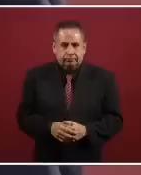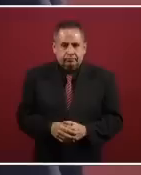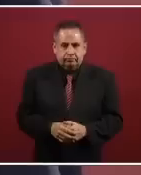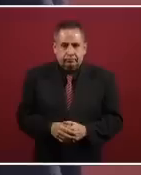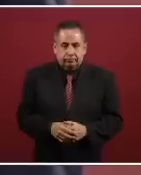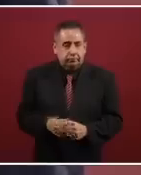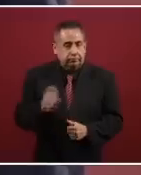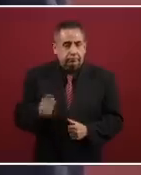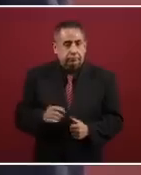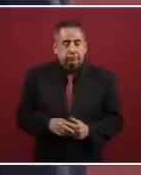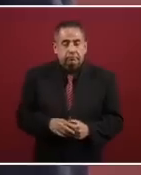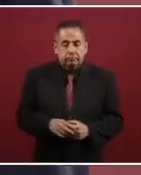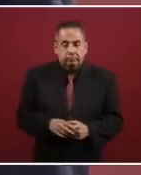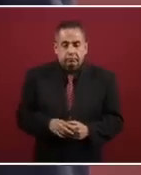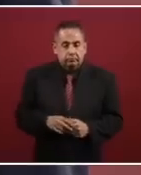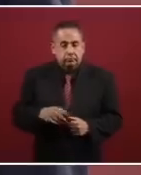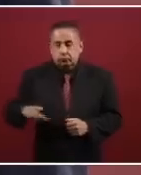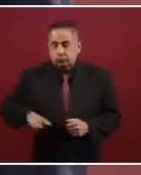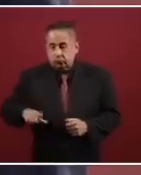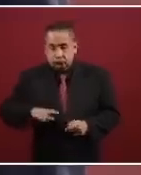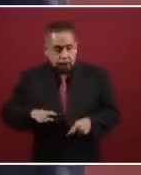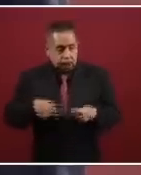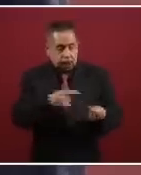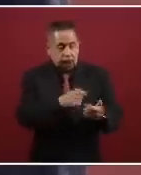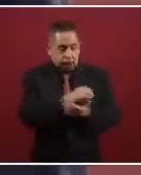Los que contrataba el gobierno